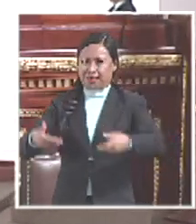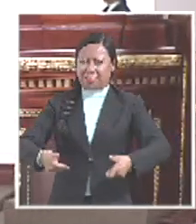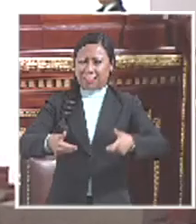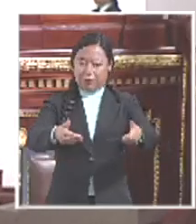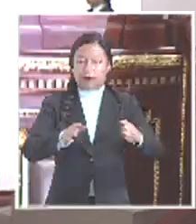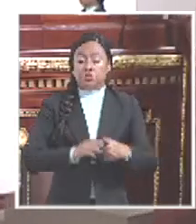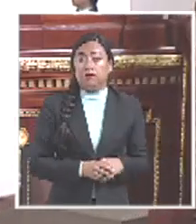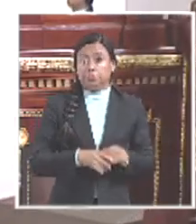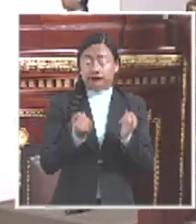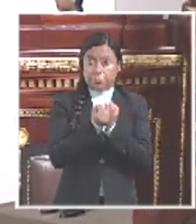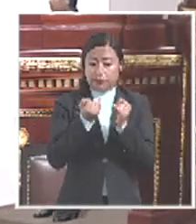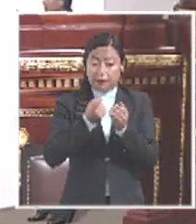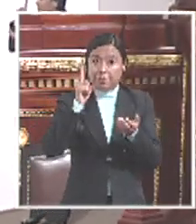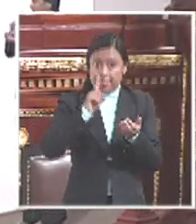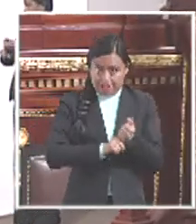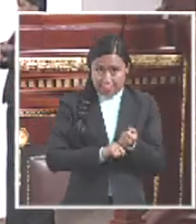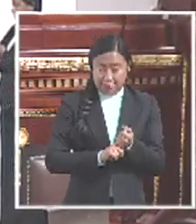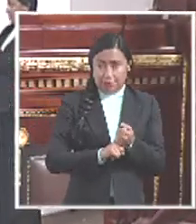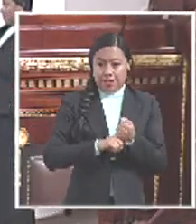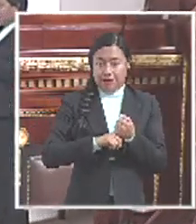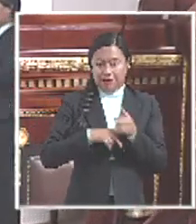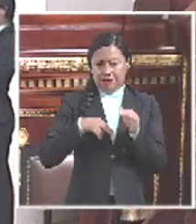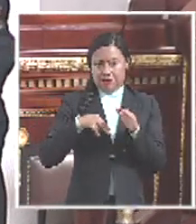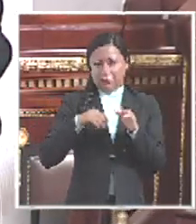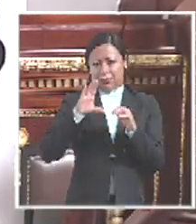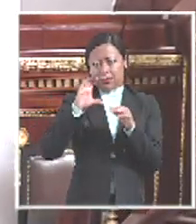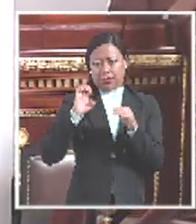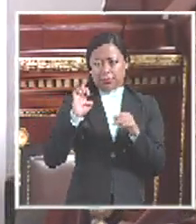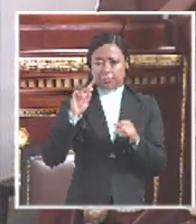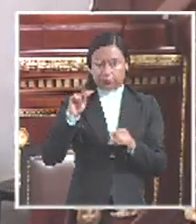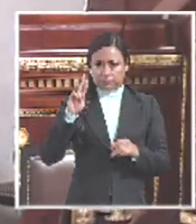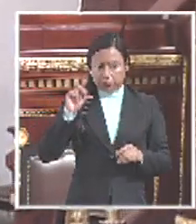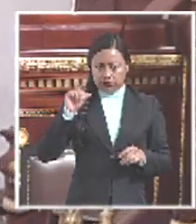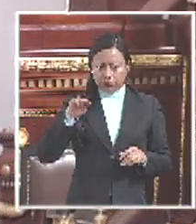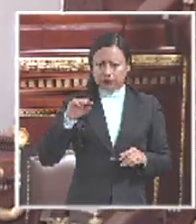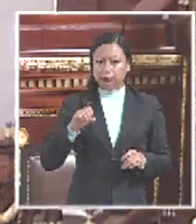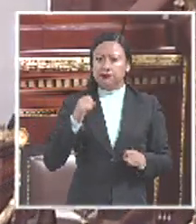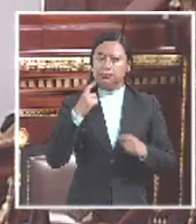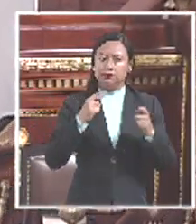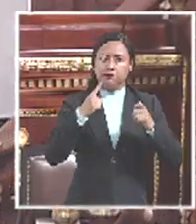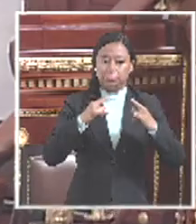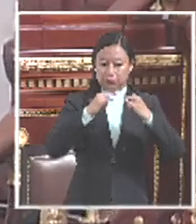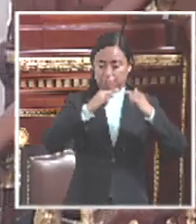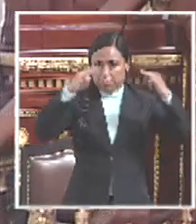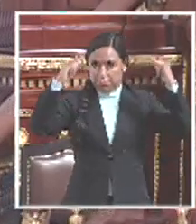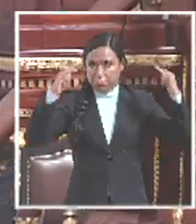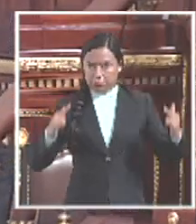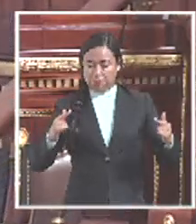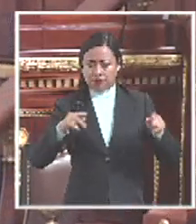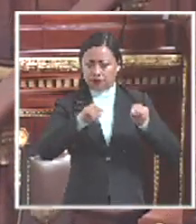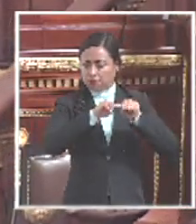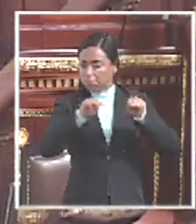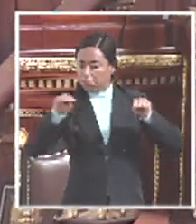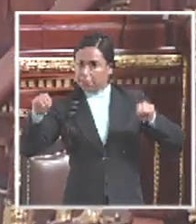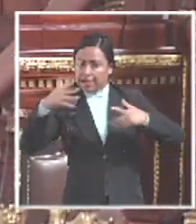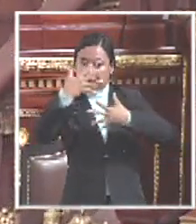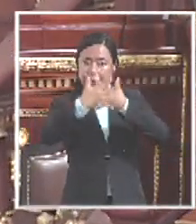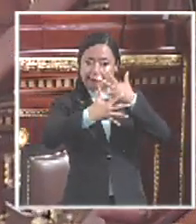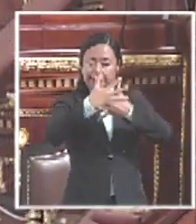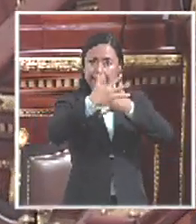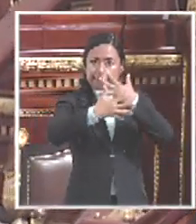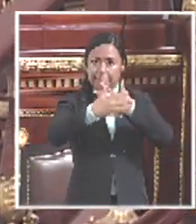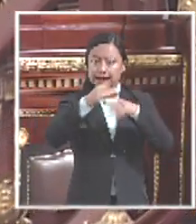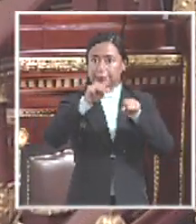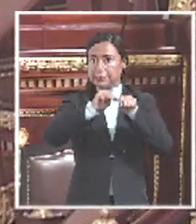al interior del CETRAM hay algunos puestos que llegan a medir hasta 15 metros cuadrados